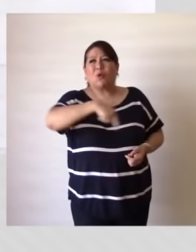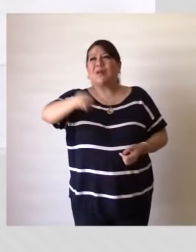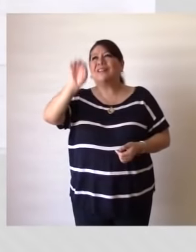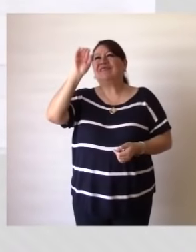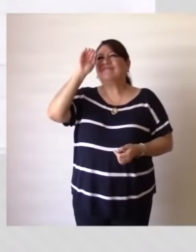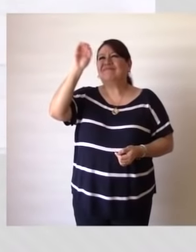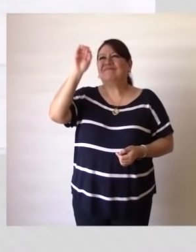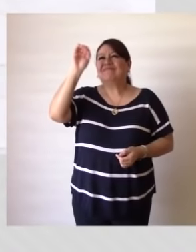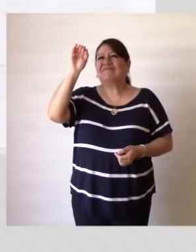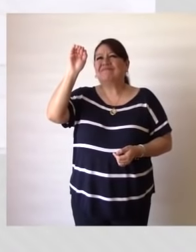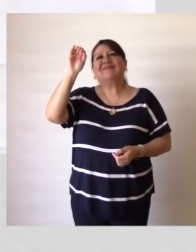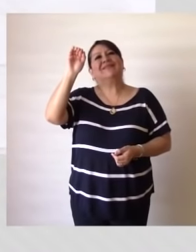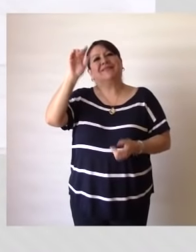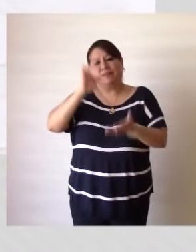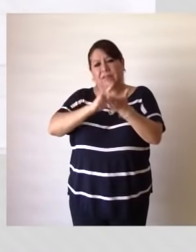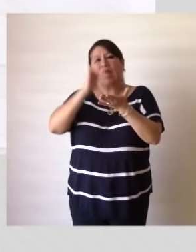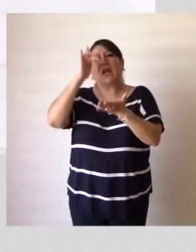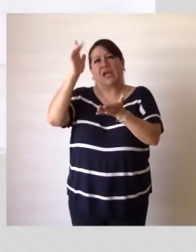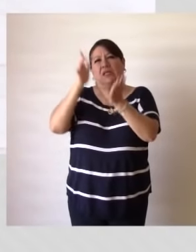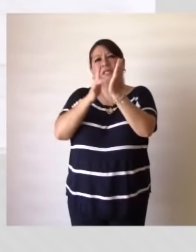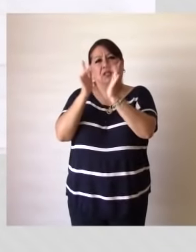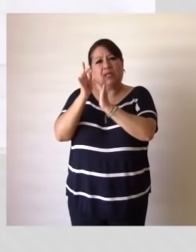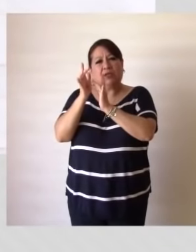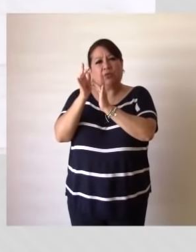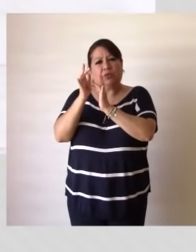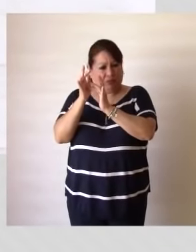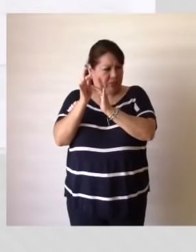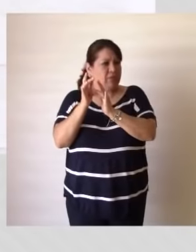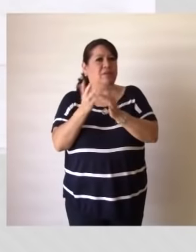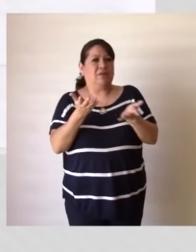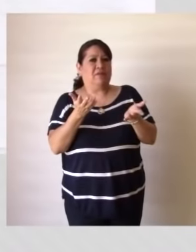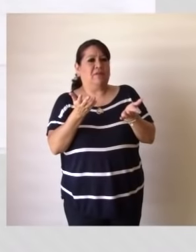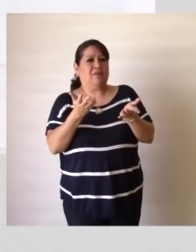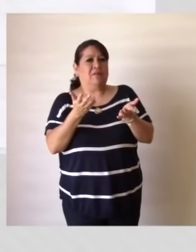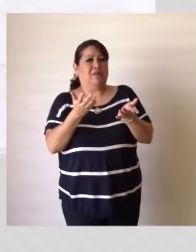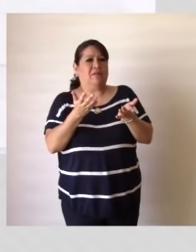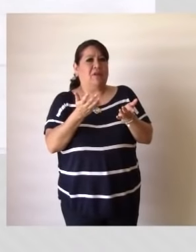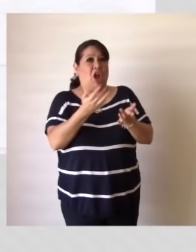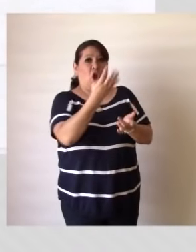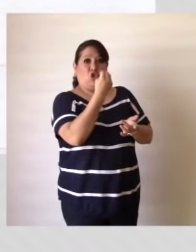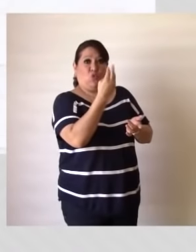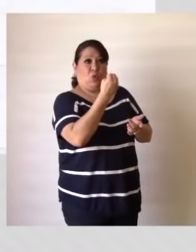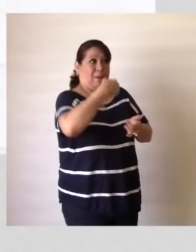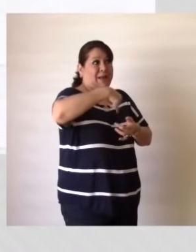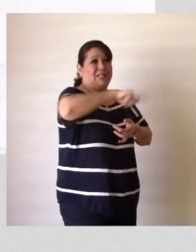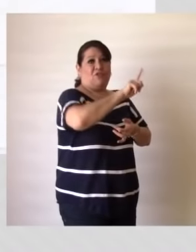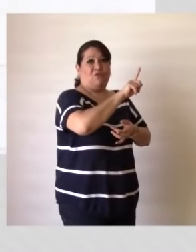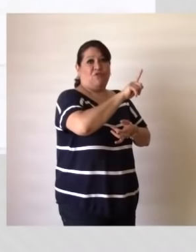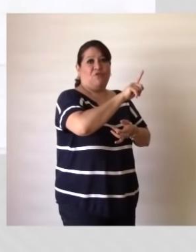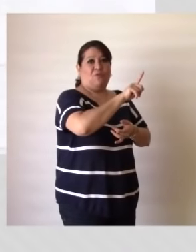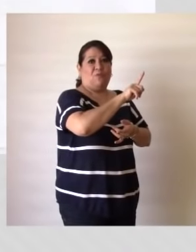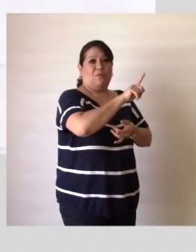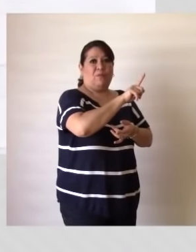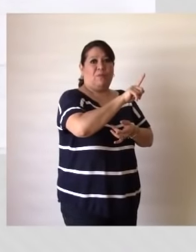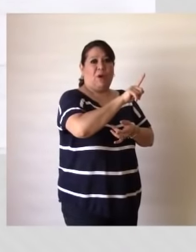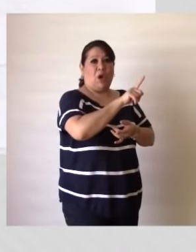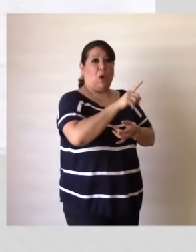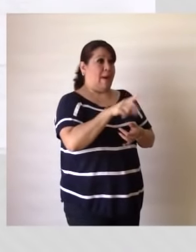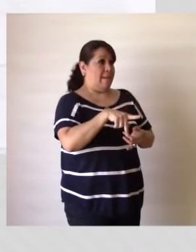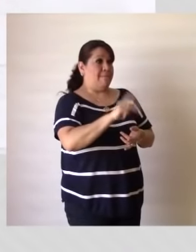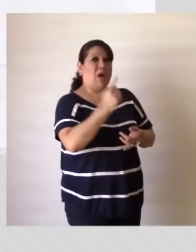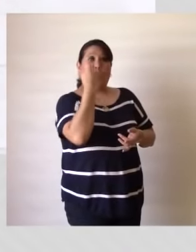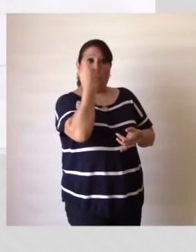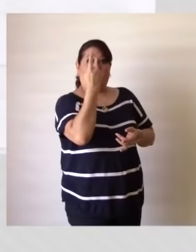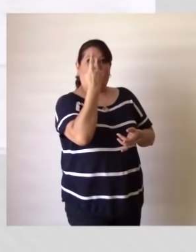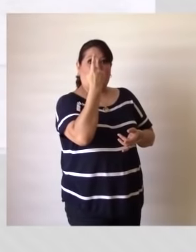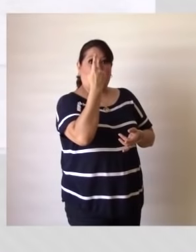mira tú tú si fuiste agradecido pero los demás bueno ya no lo hice por eso lo hice porque yo